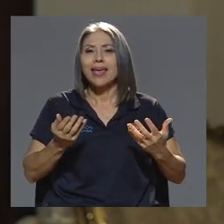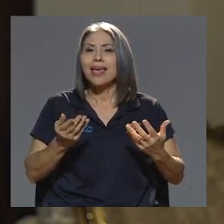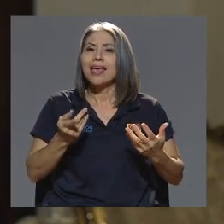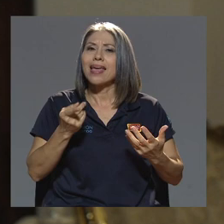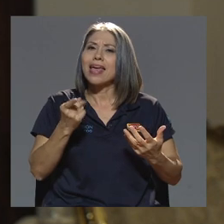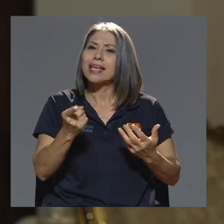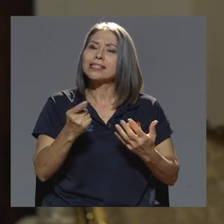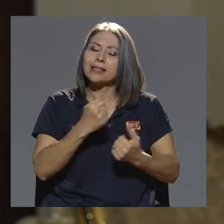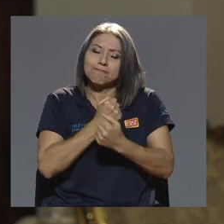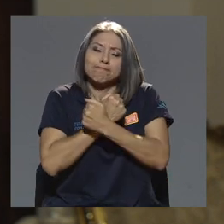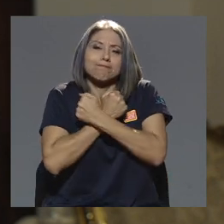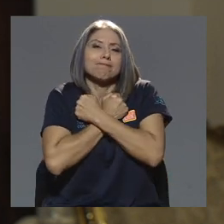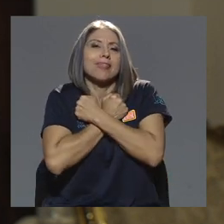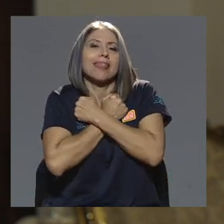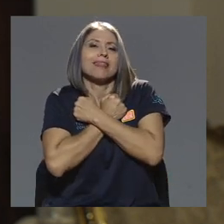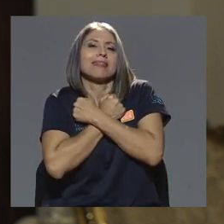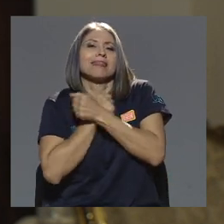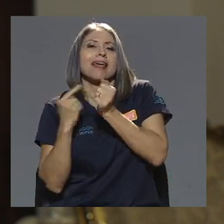ese nacionalismo